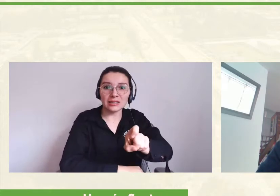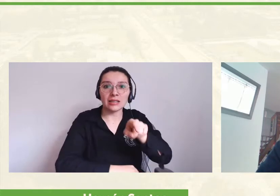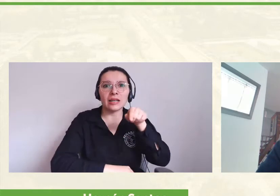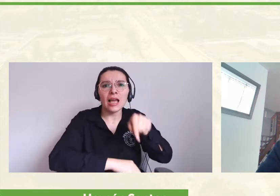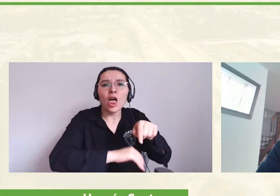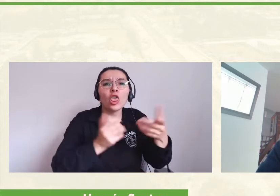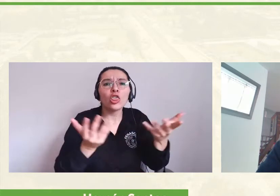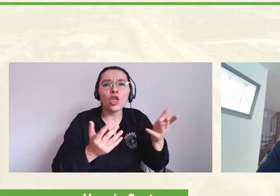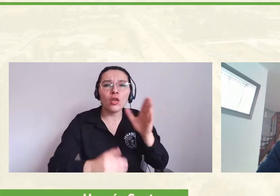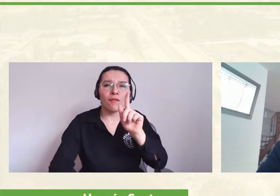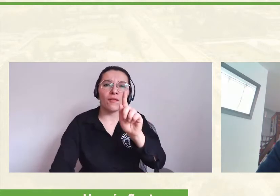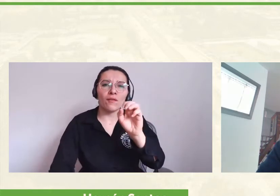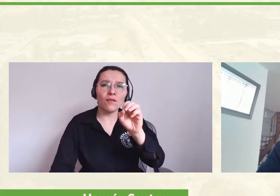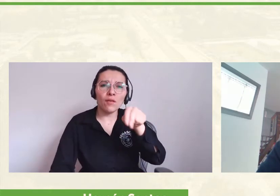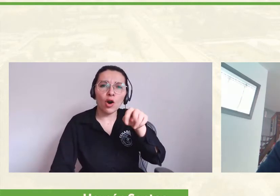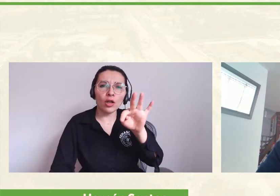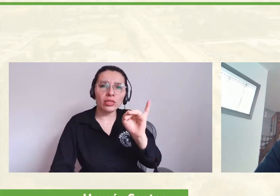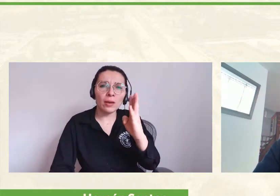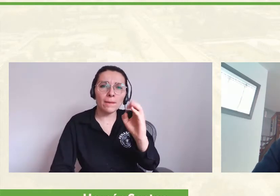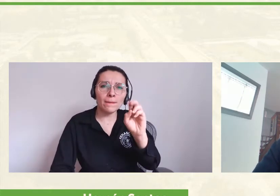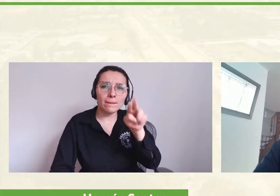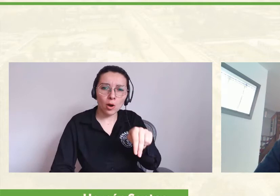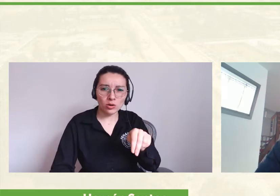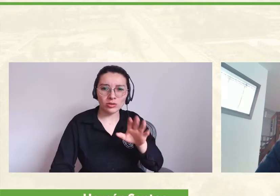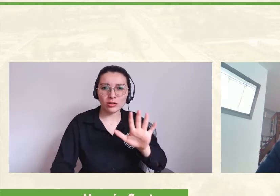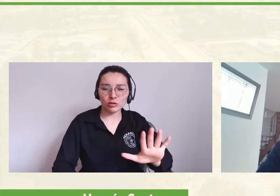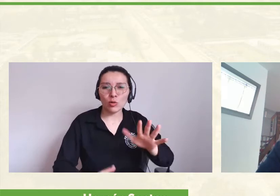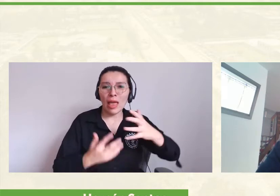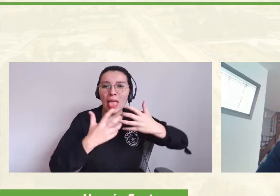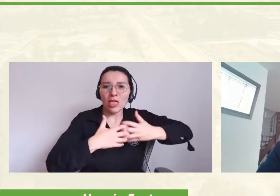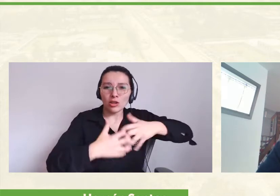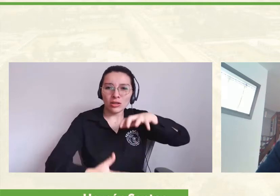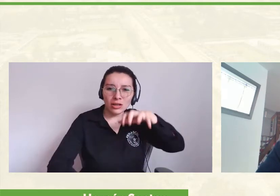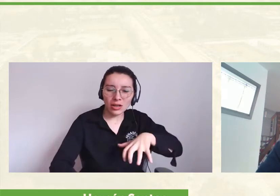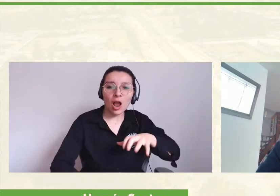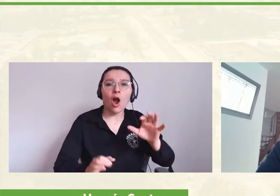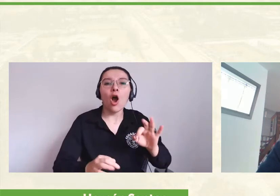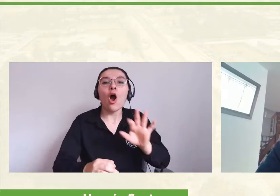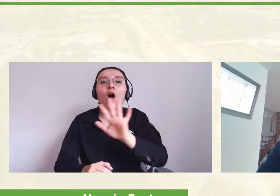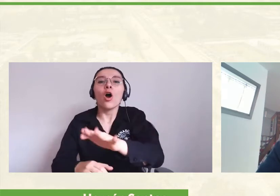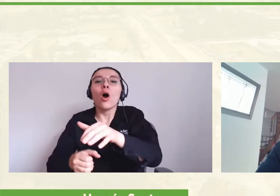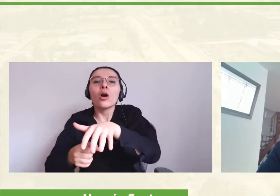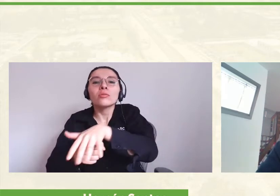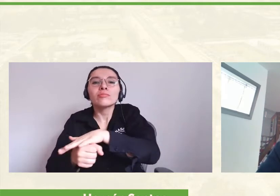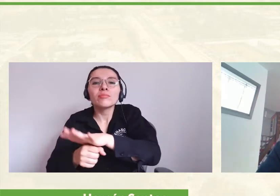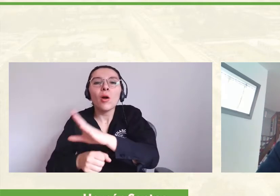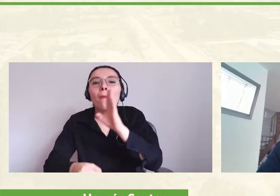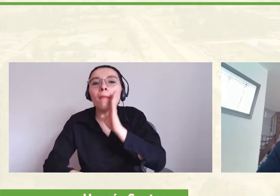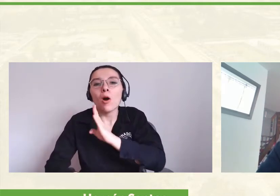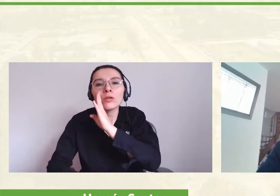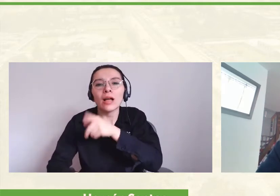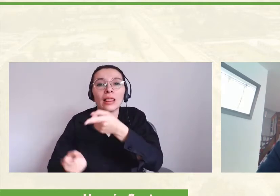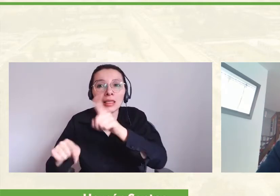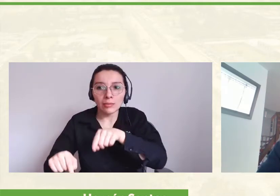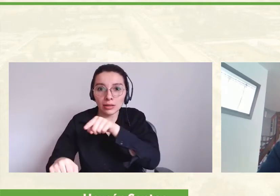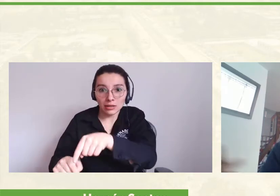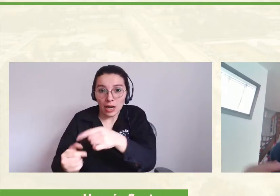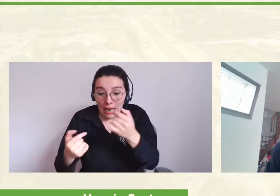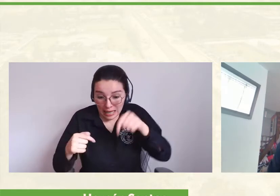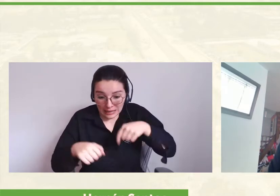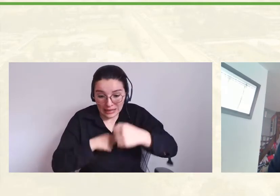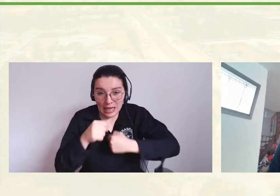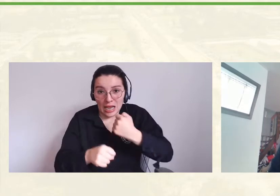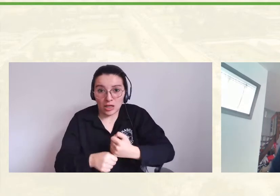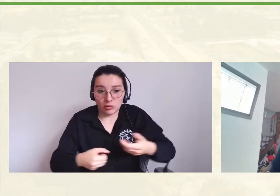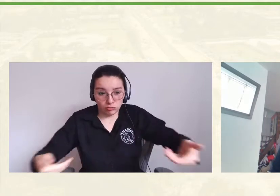industriales, y también tenemos una alameda que está postulando la comunidad del barrio Larte en Bosa. Esas son las 2 postulaciones de este año. Y las otras